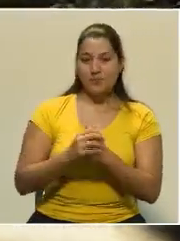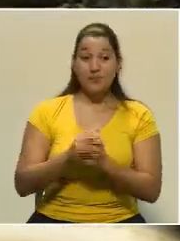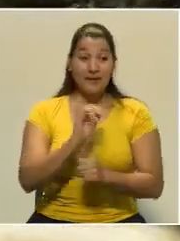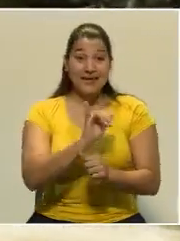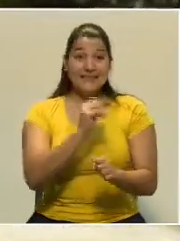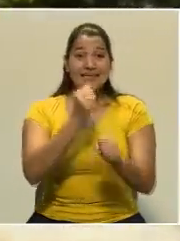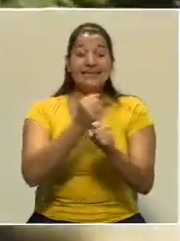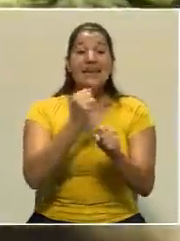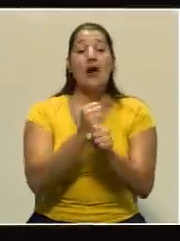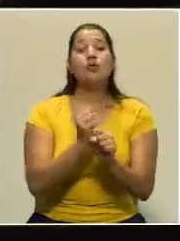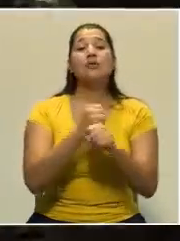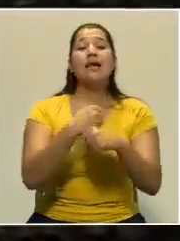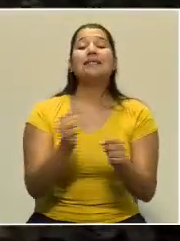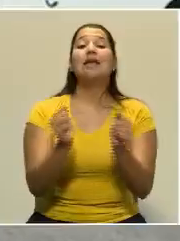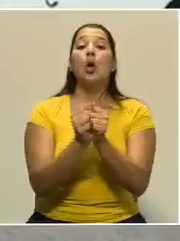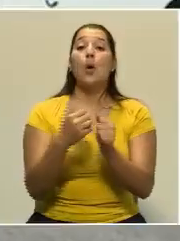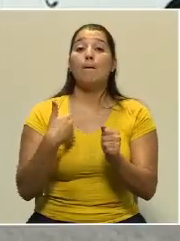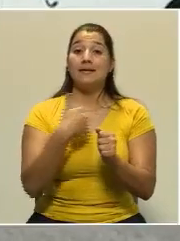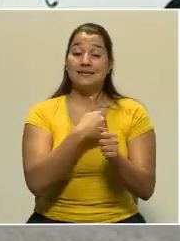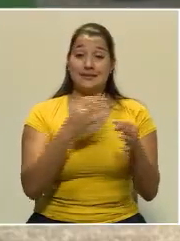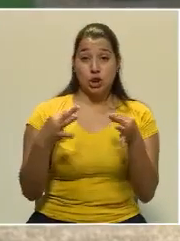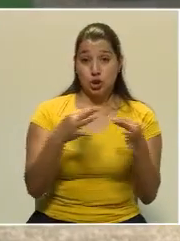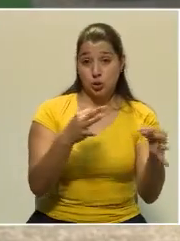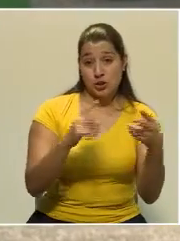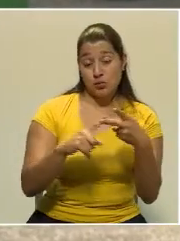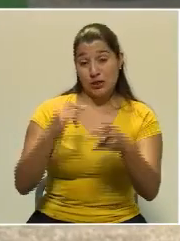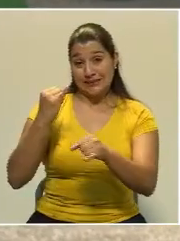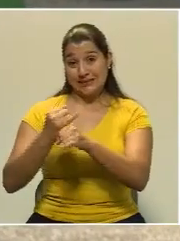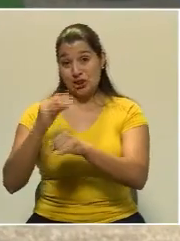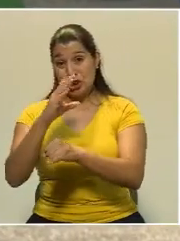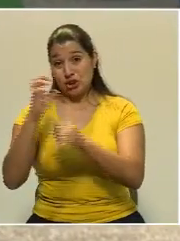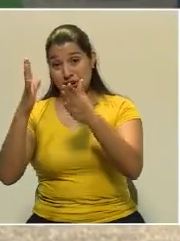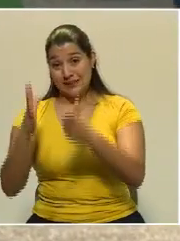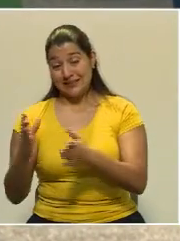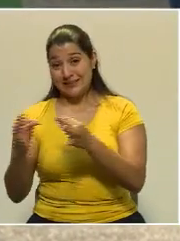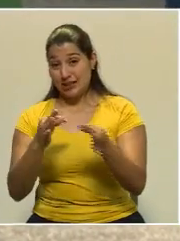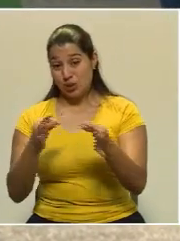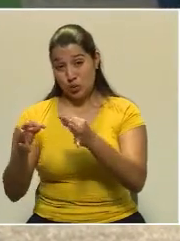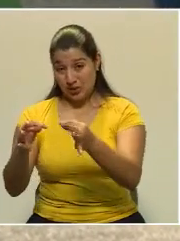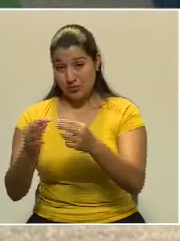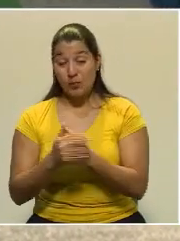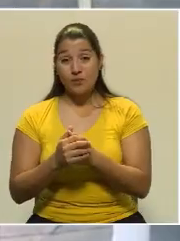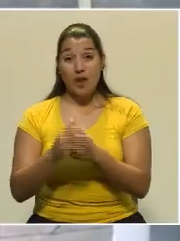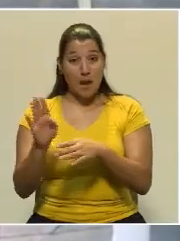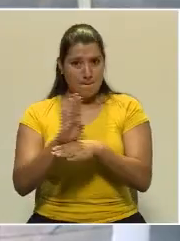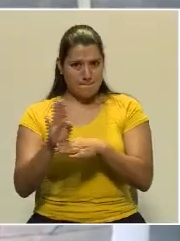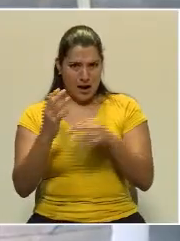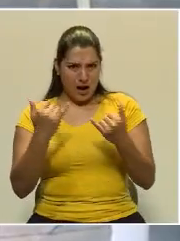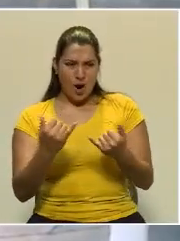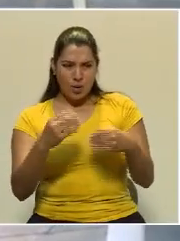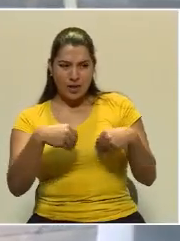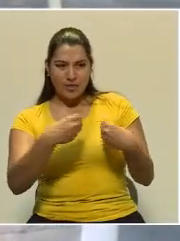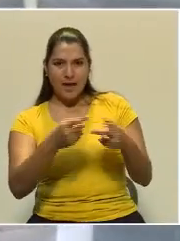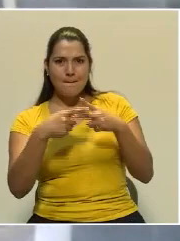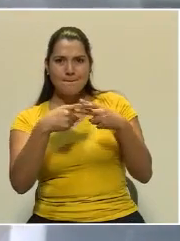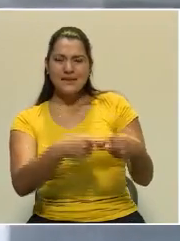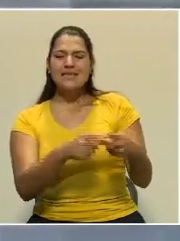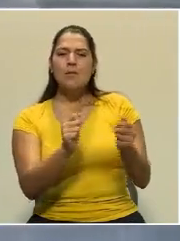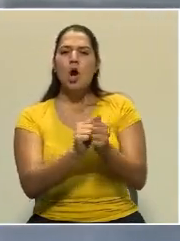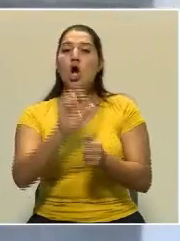trabajo se realiza en conjunto con el Ministerio de Turismo y el Instituto Costarricense de Turismo. Los bancos están aportando financiamiento con